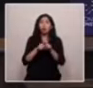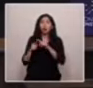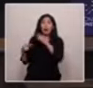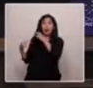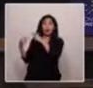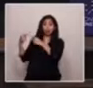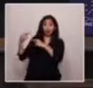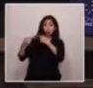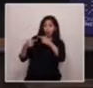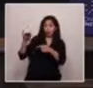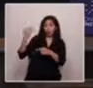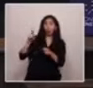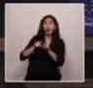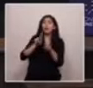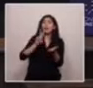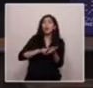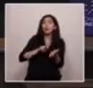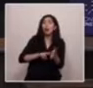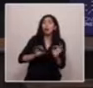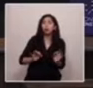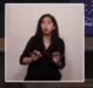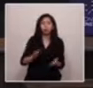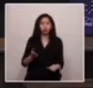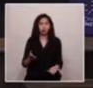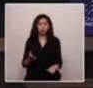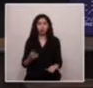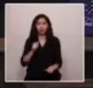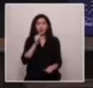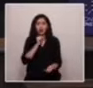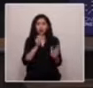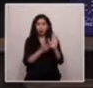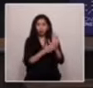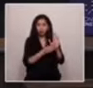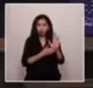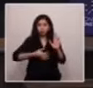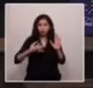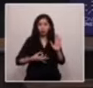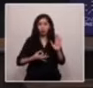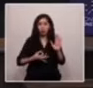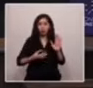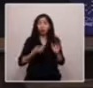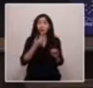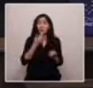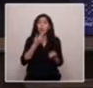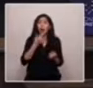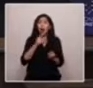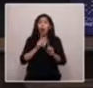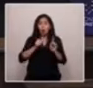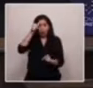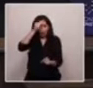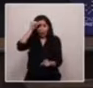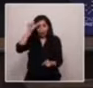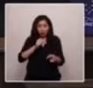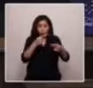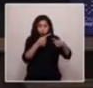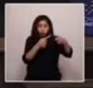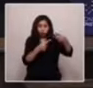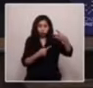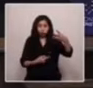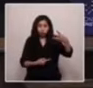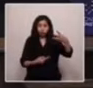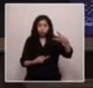verdad irrefutable, sin remitir siquiera fuentes válidas. Un catálogo de infracciones y sanciones que transgrede a través de una